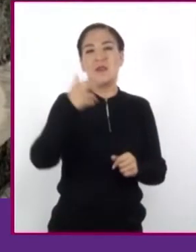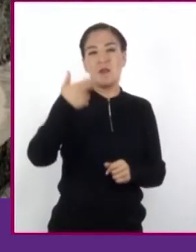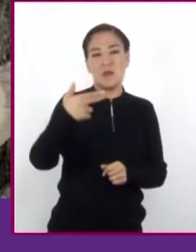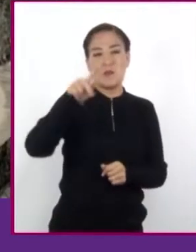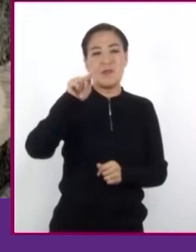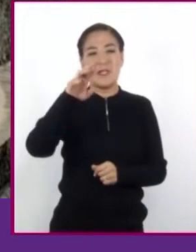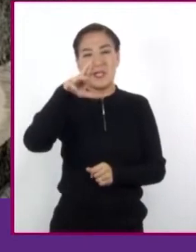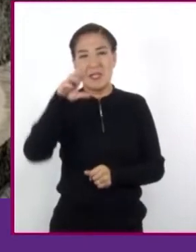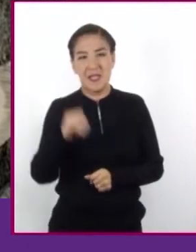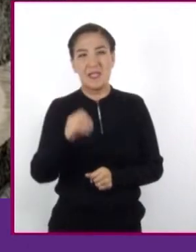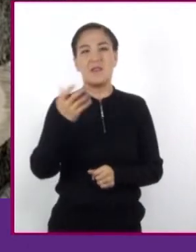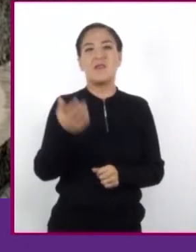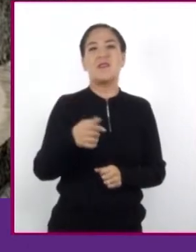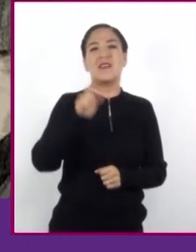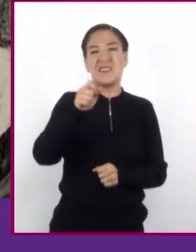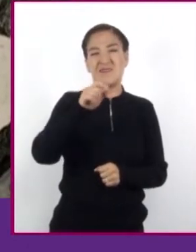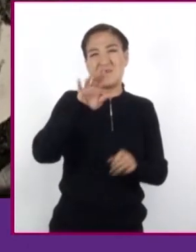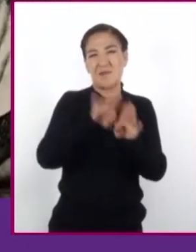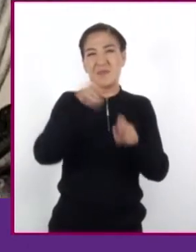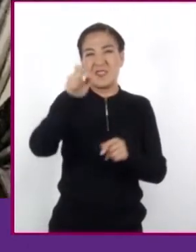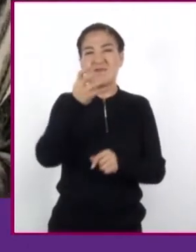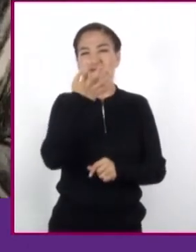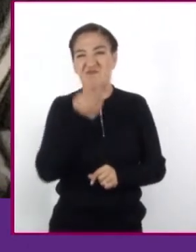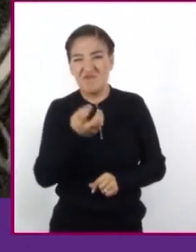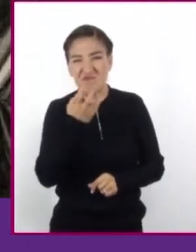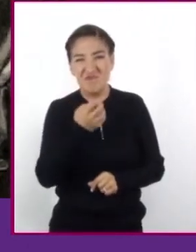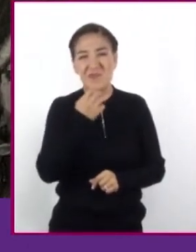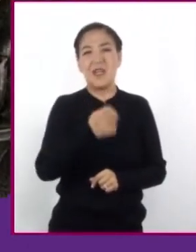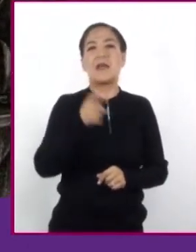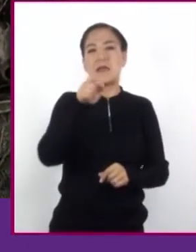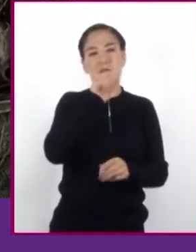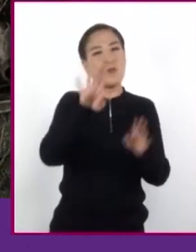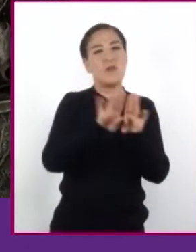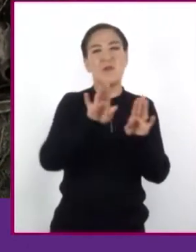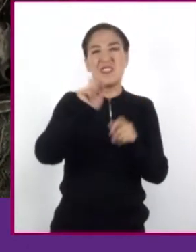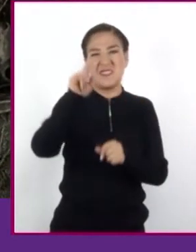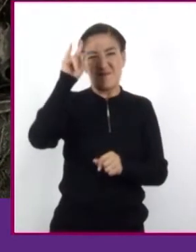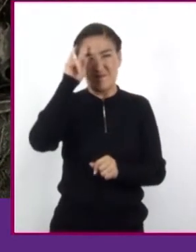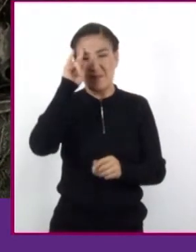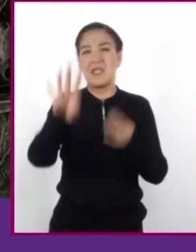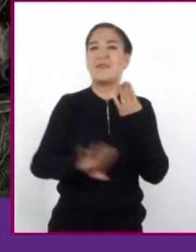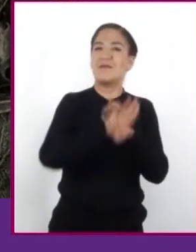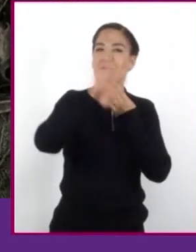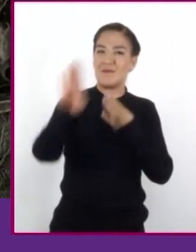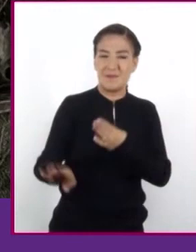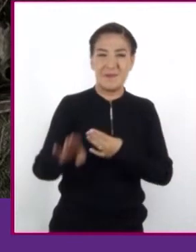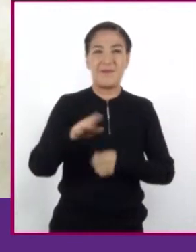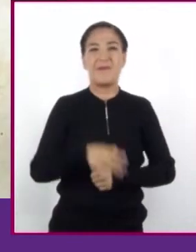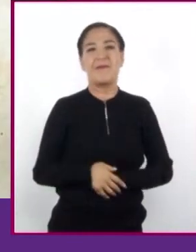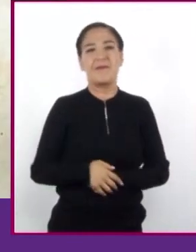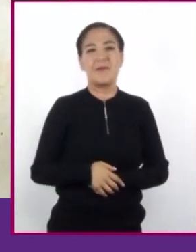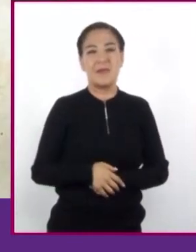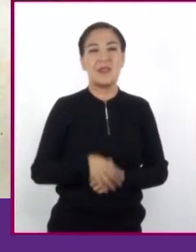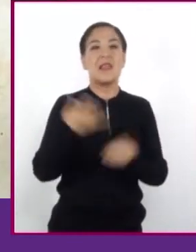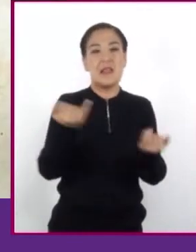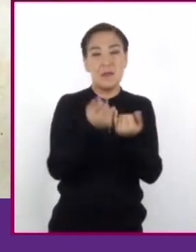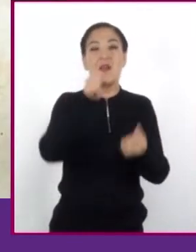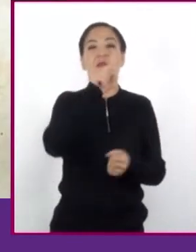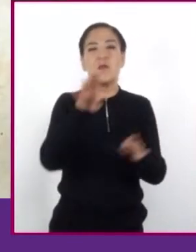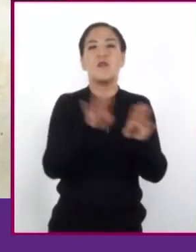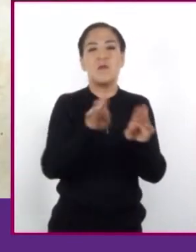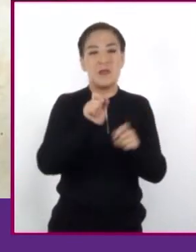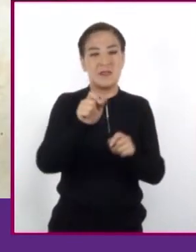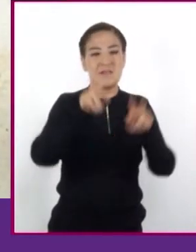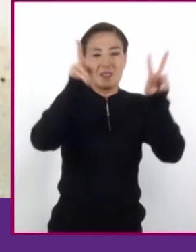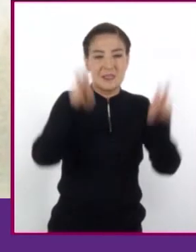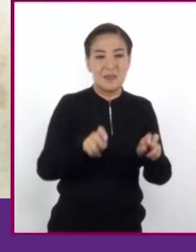de Calvino, de herejes, ¿no? Que esos deben evitarse. Pero a veces también citan concretamente